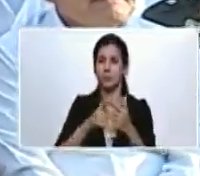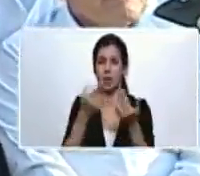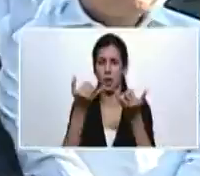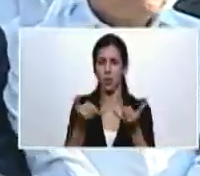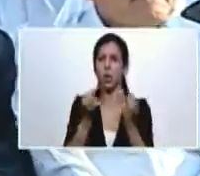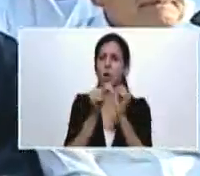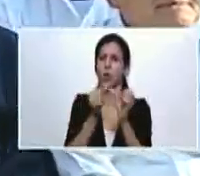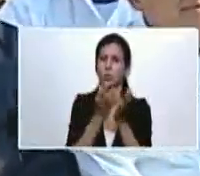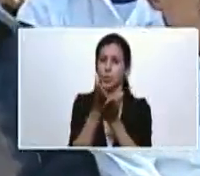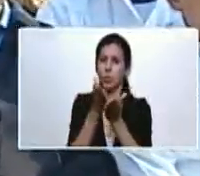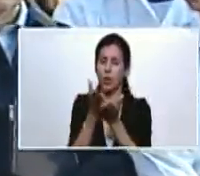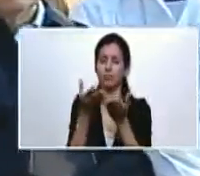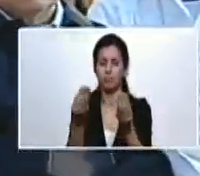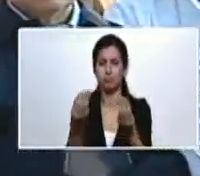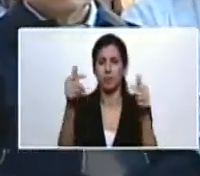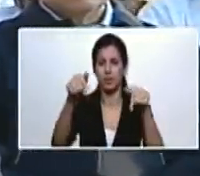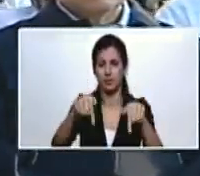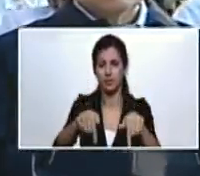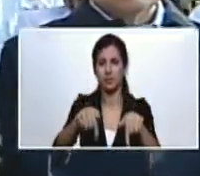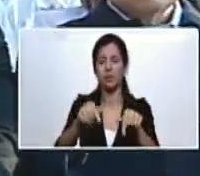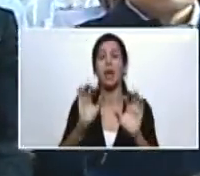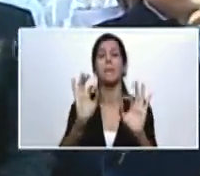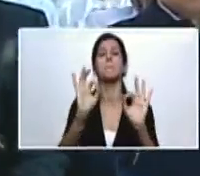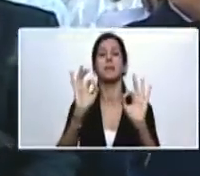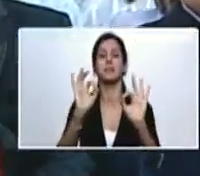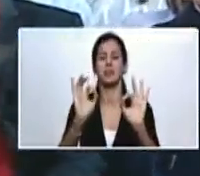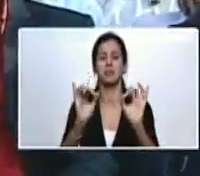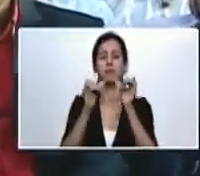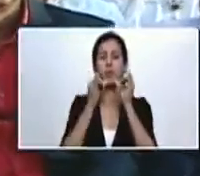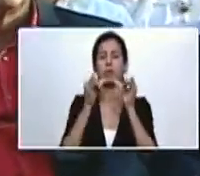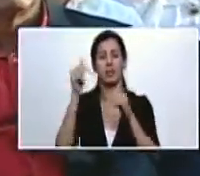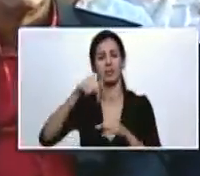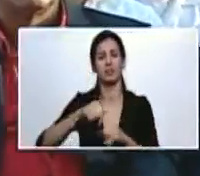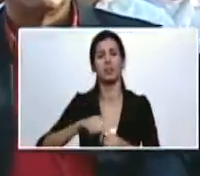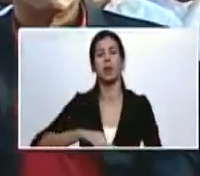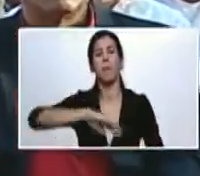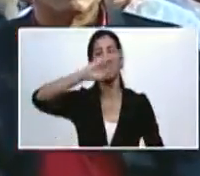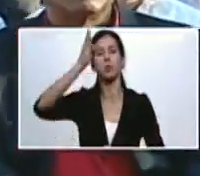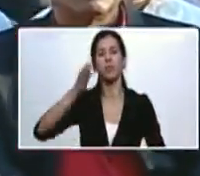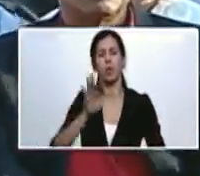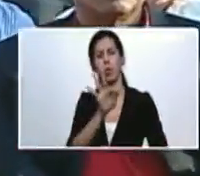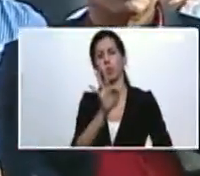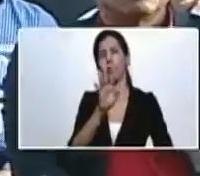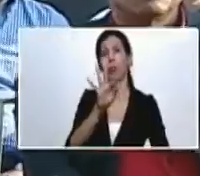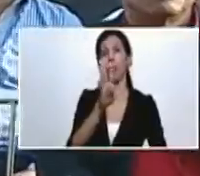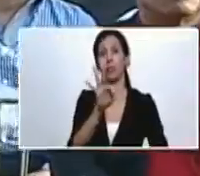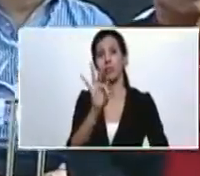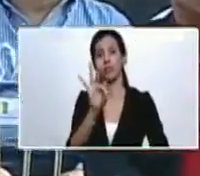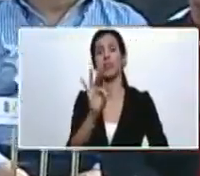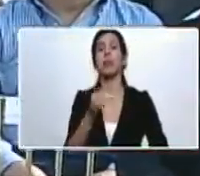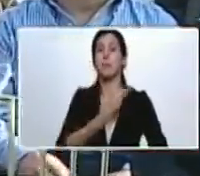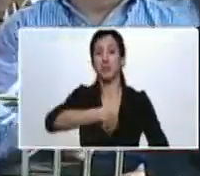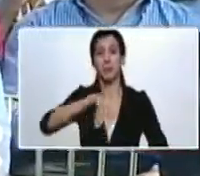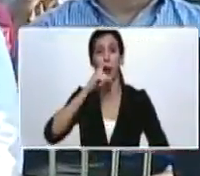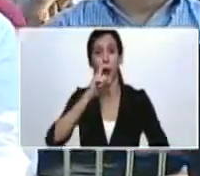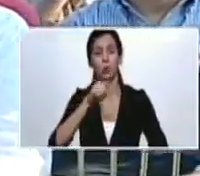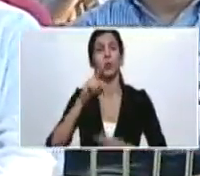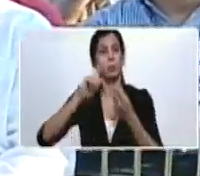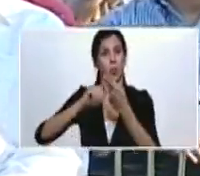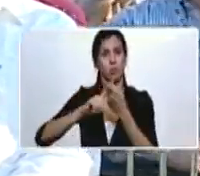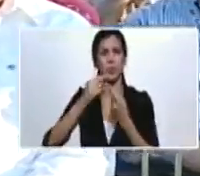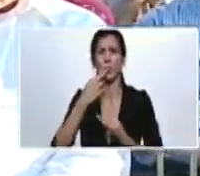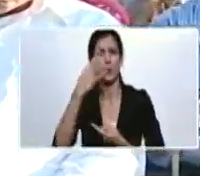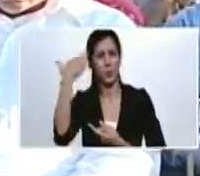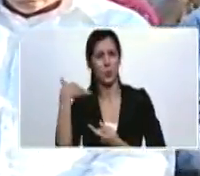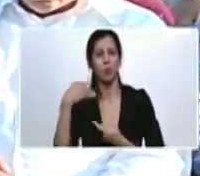a continuar con ustedes en esta transmisión desde el cuartel de la montaña. Ya se encuentra el presidente Nicolás Maduro, Cilia Flores, Evo